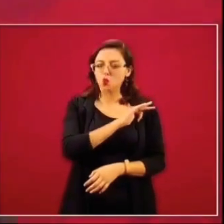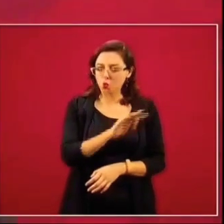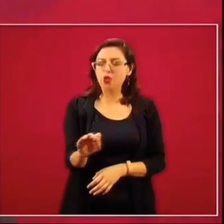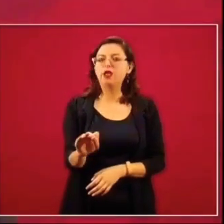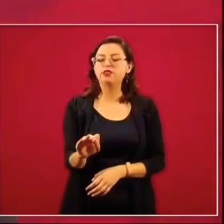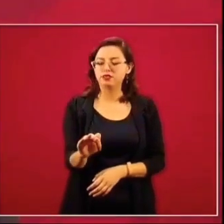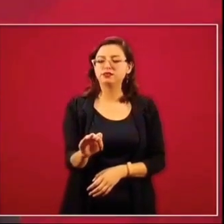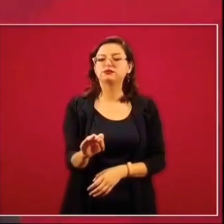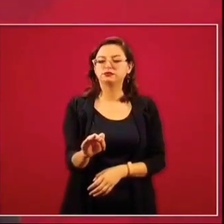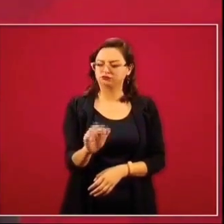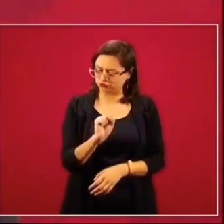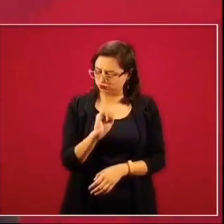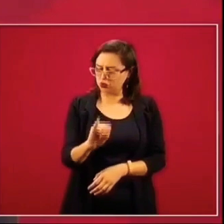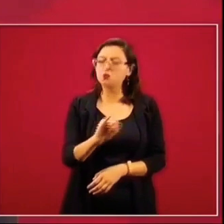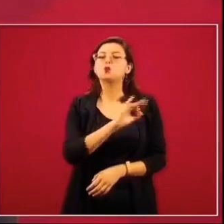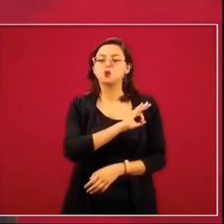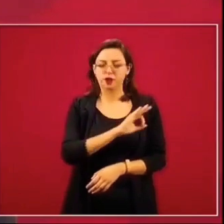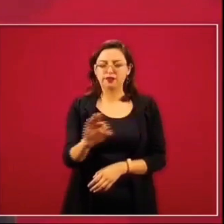¿Cómo no?